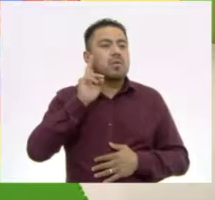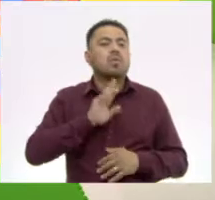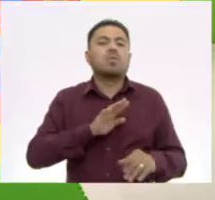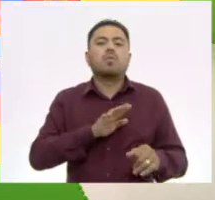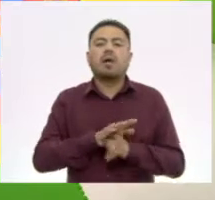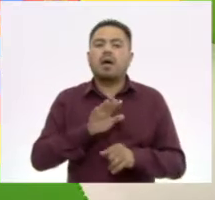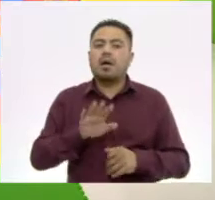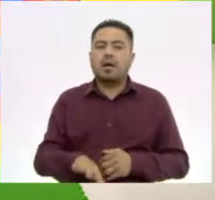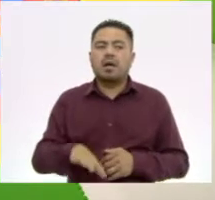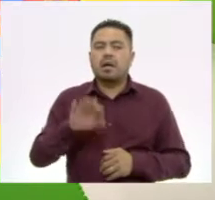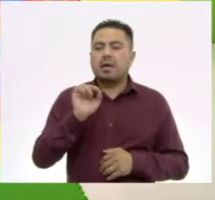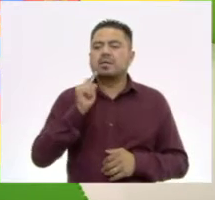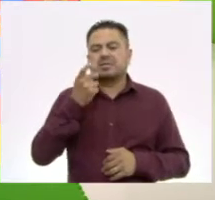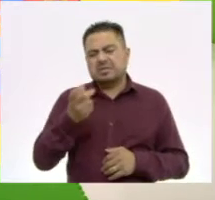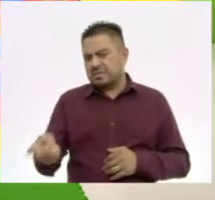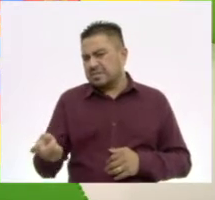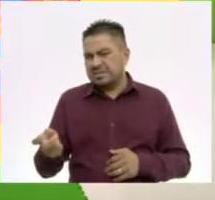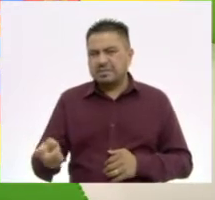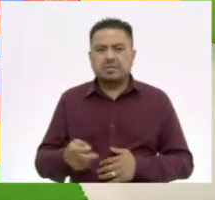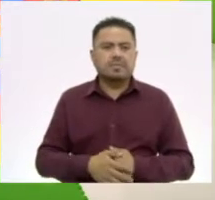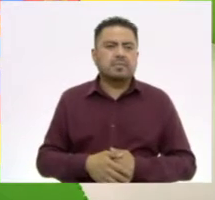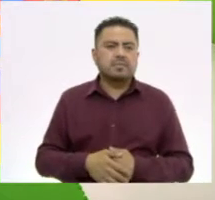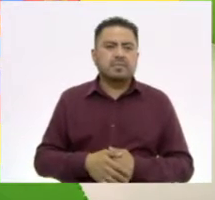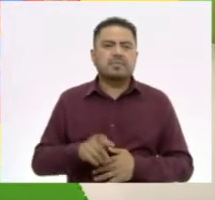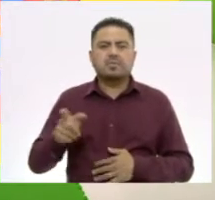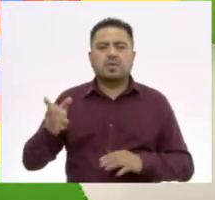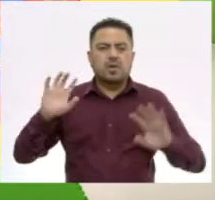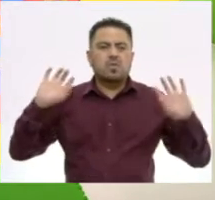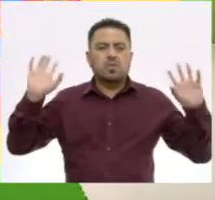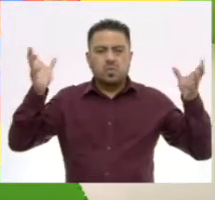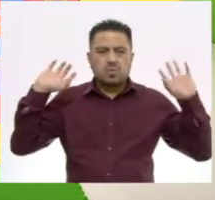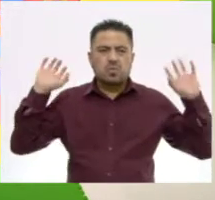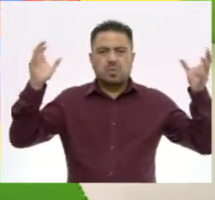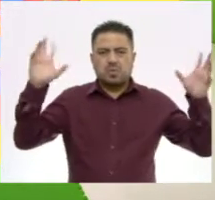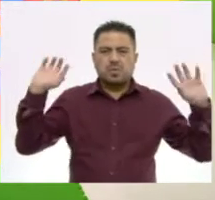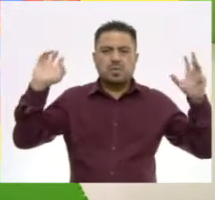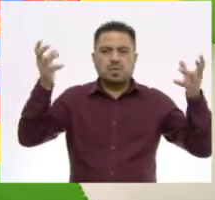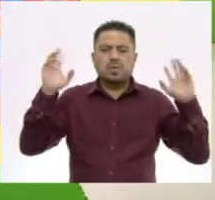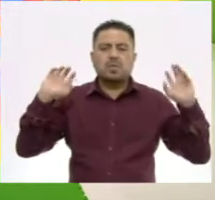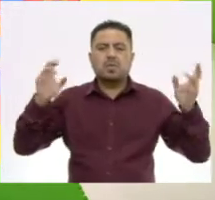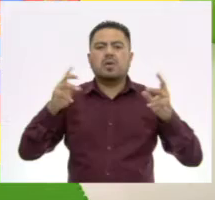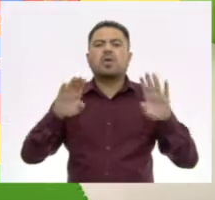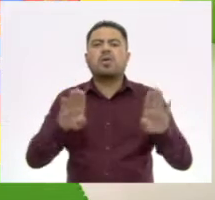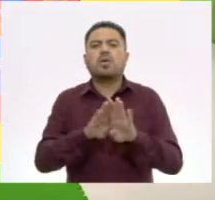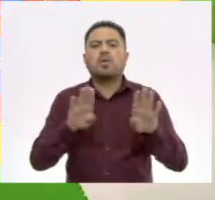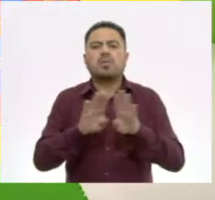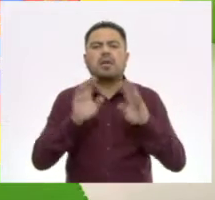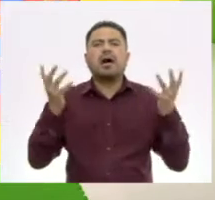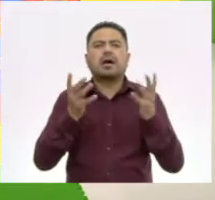elige soja este es una sirena como hace una sirena